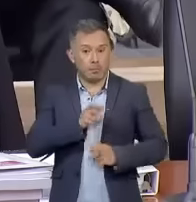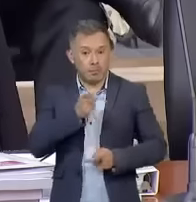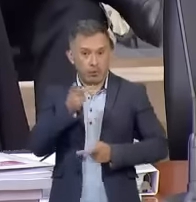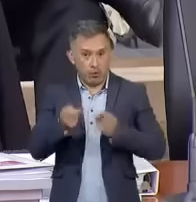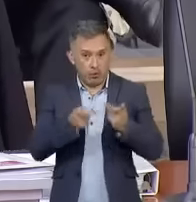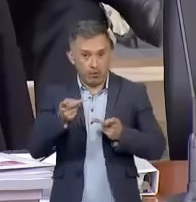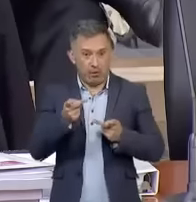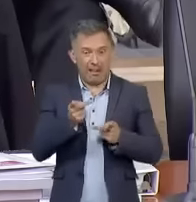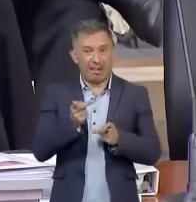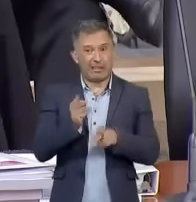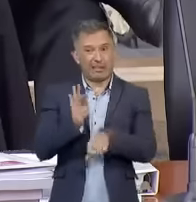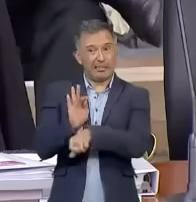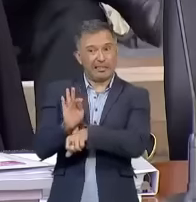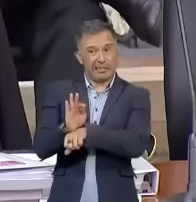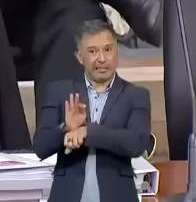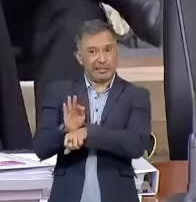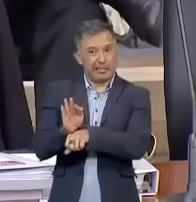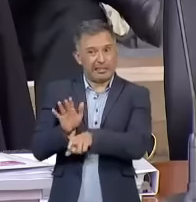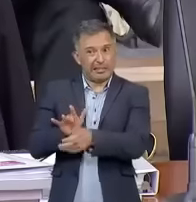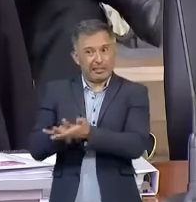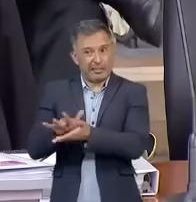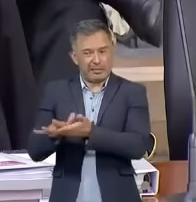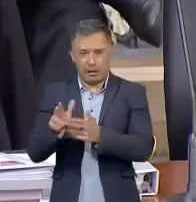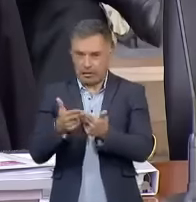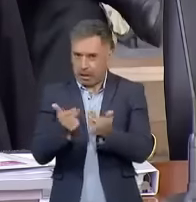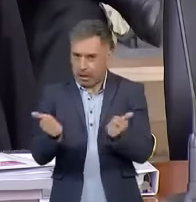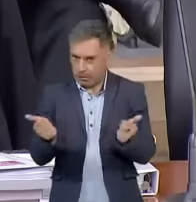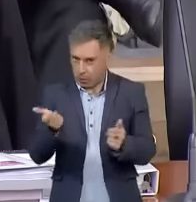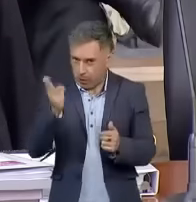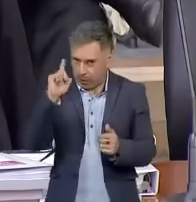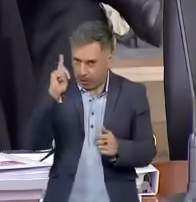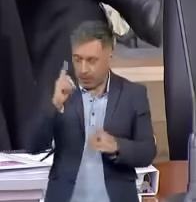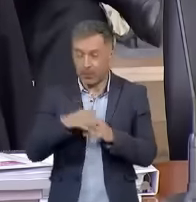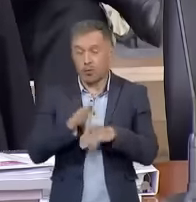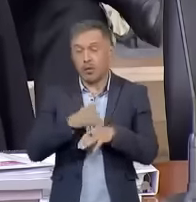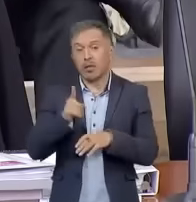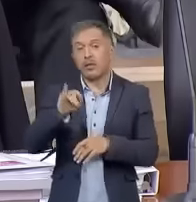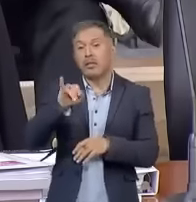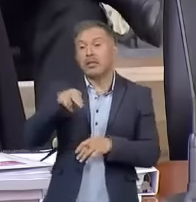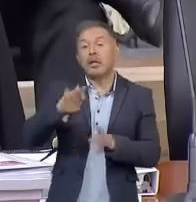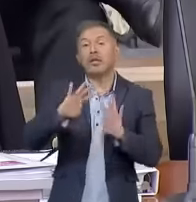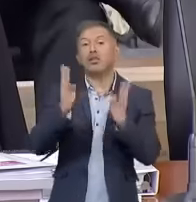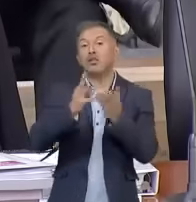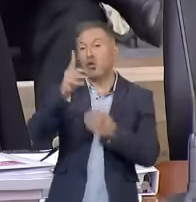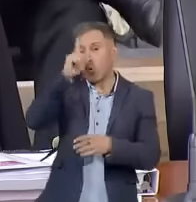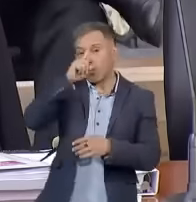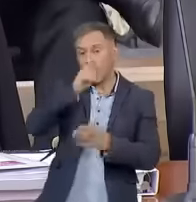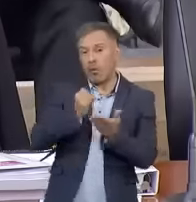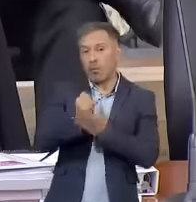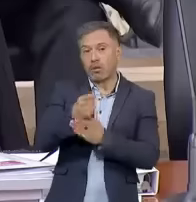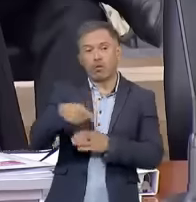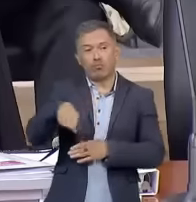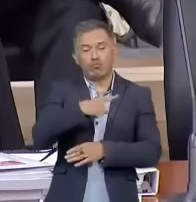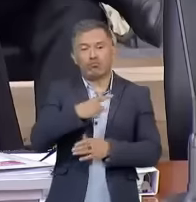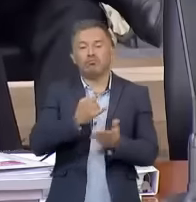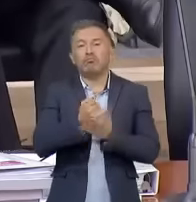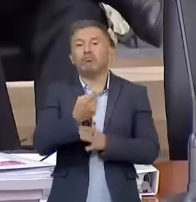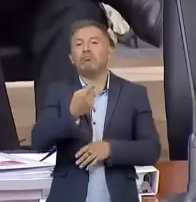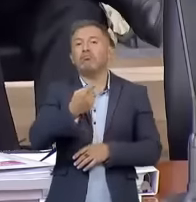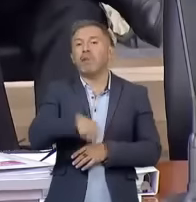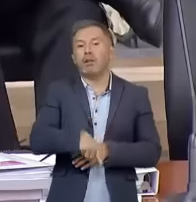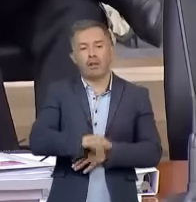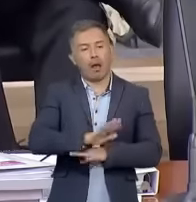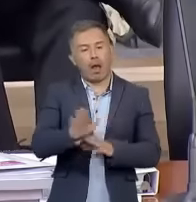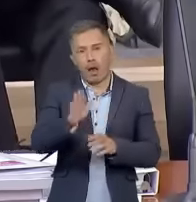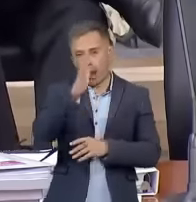además una vez que el consejo general del Line lo defina y lo definirán más allá de lo que nosotros digamos de hecho esta determinación está